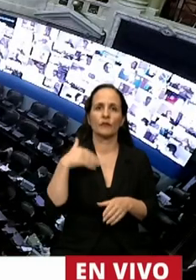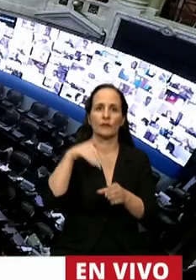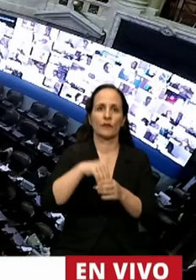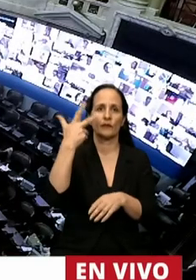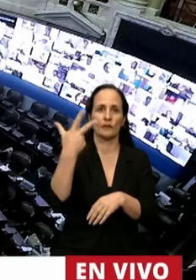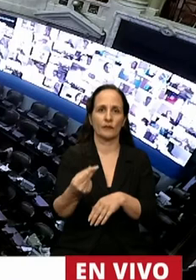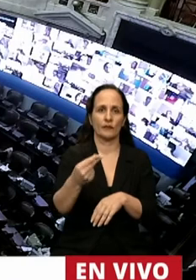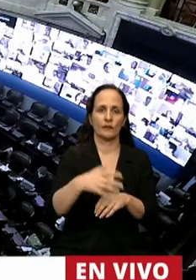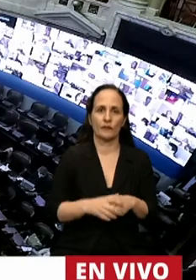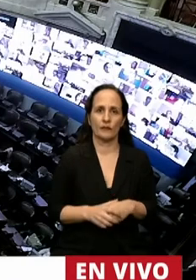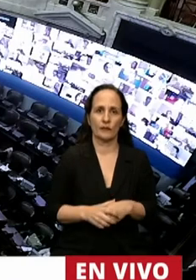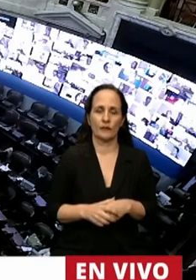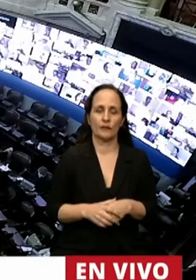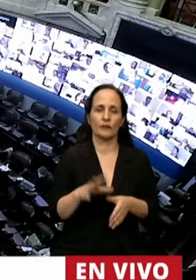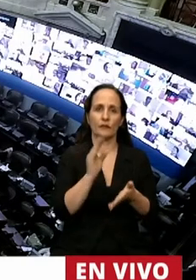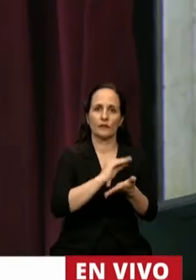Negativo, presidente.